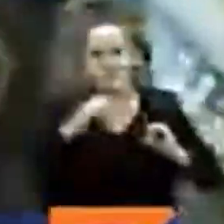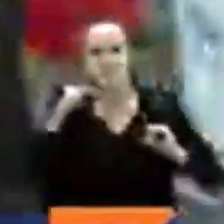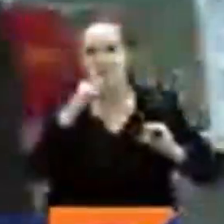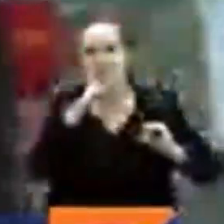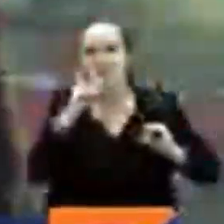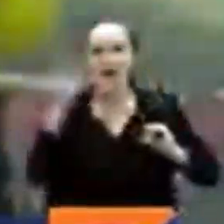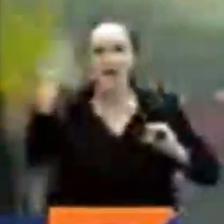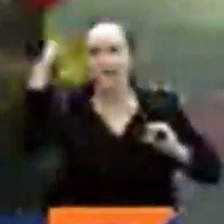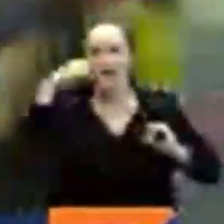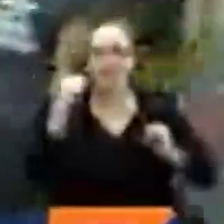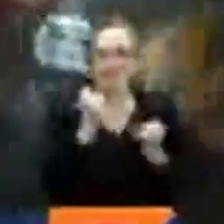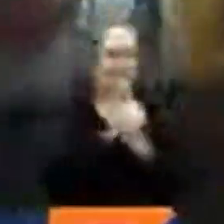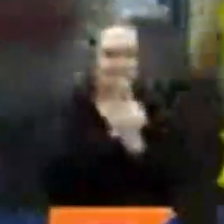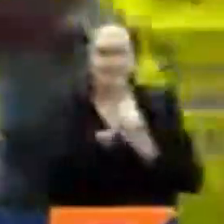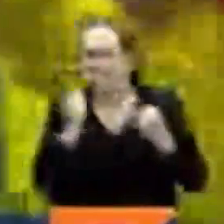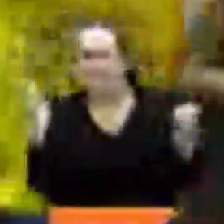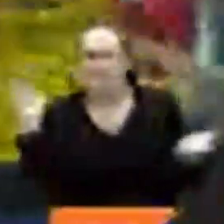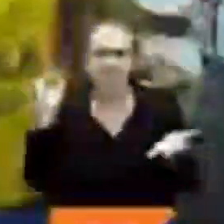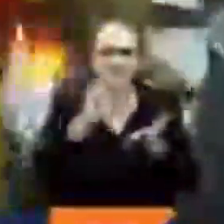celebraba.